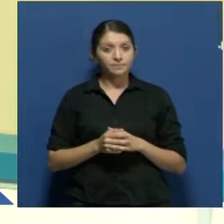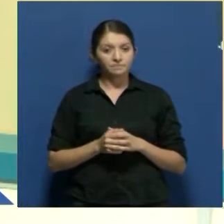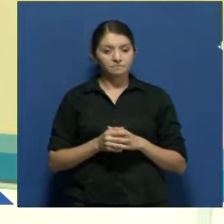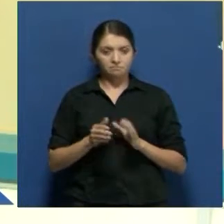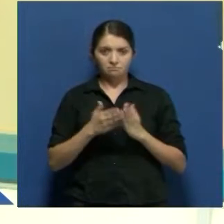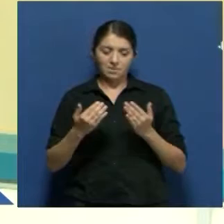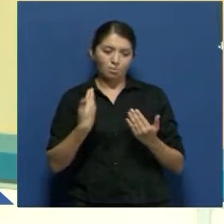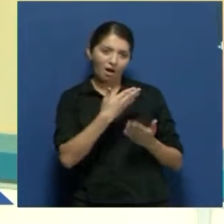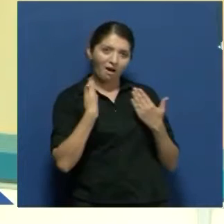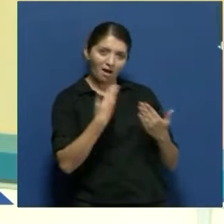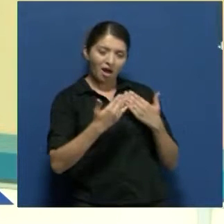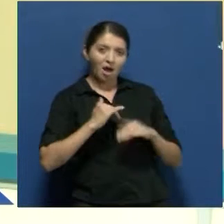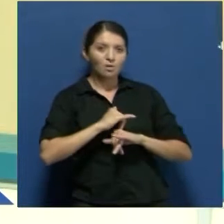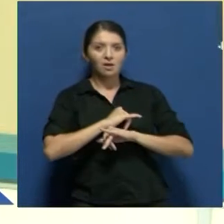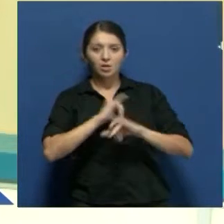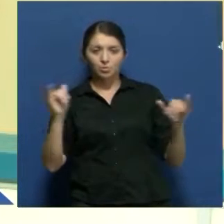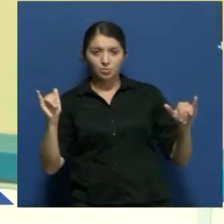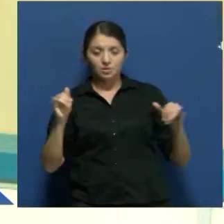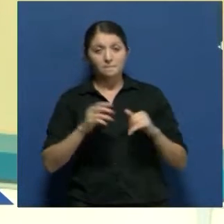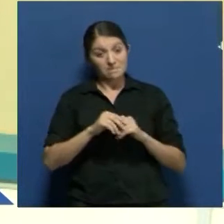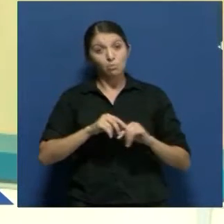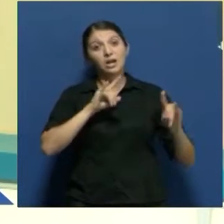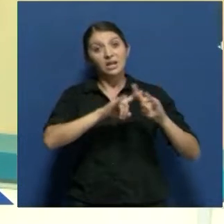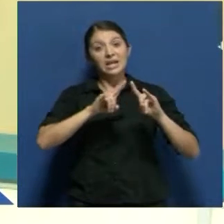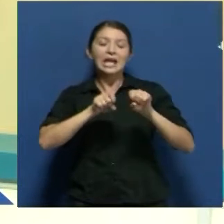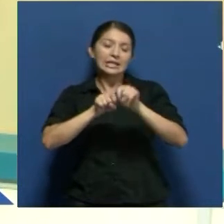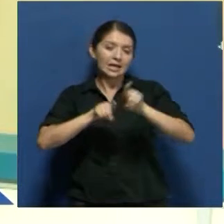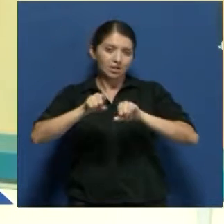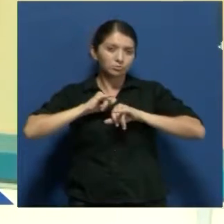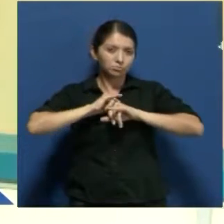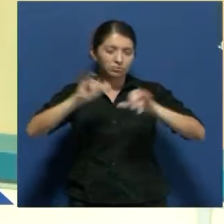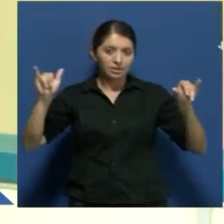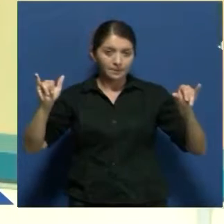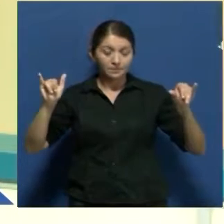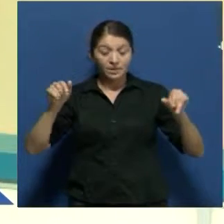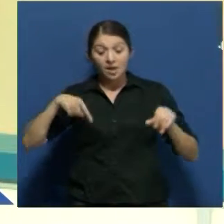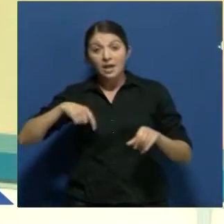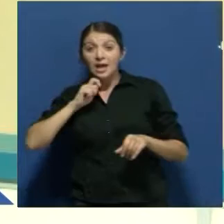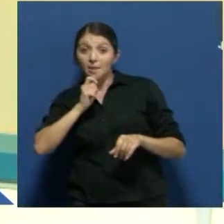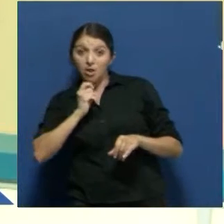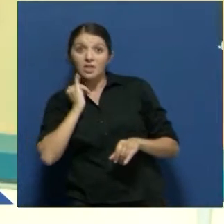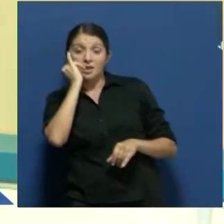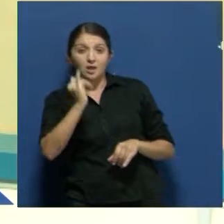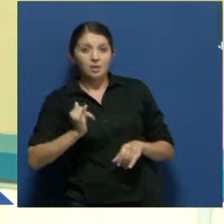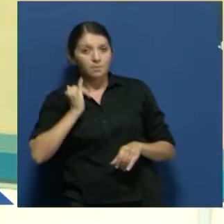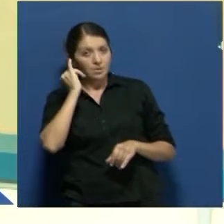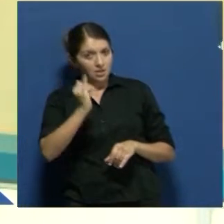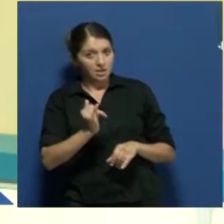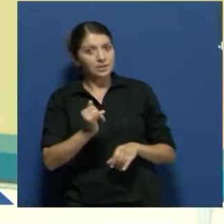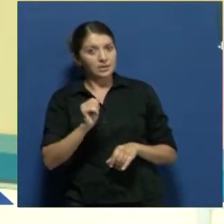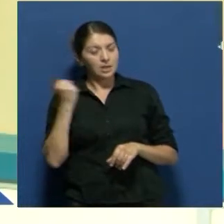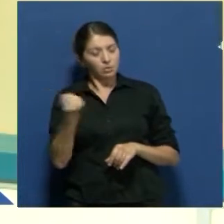través del portal de noticias de la Nación, y me parece que la explicación y los entretelones son muy